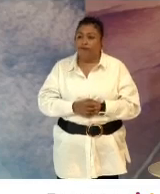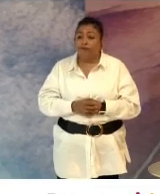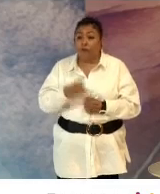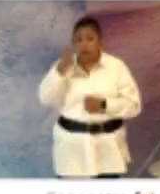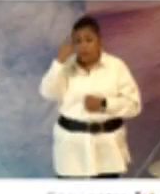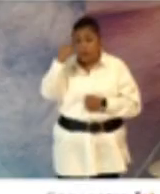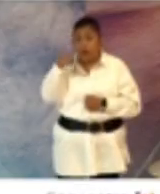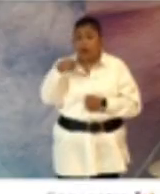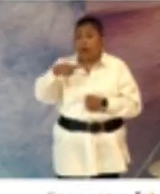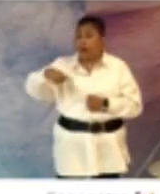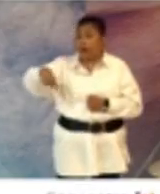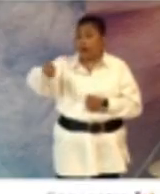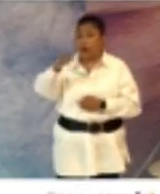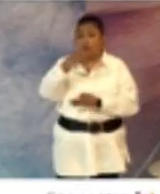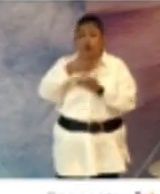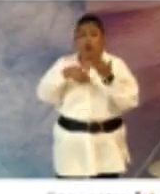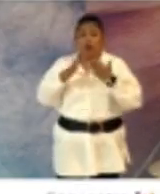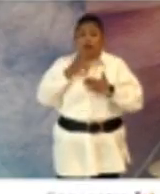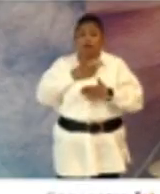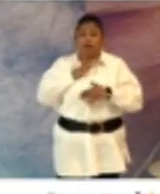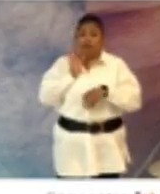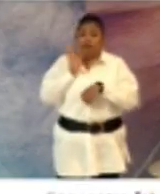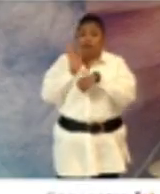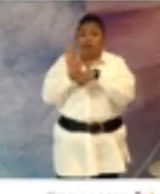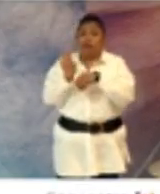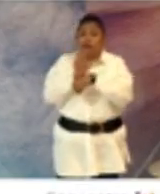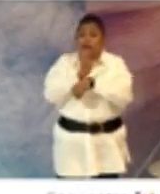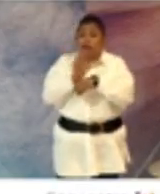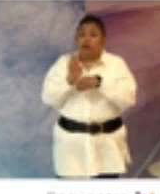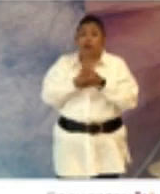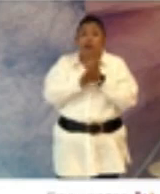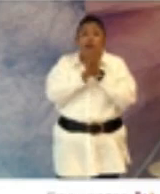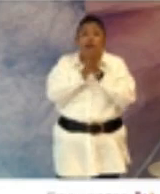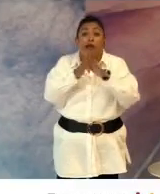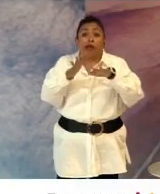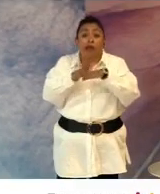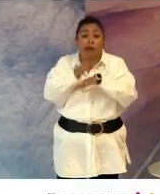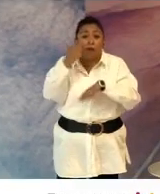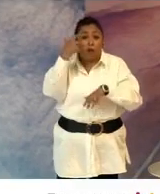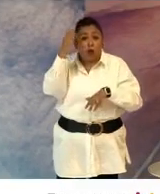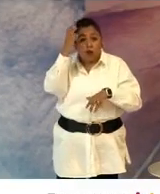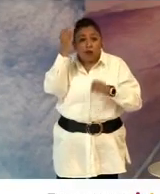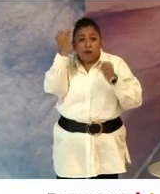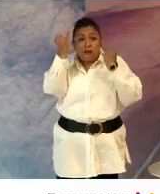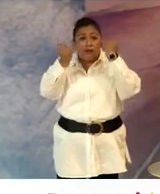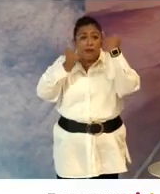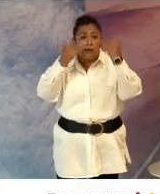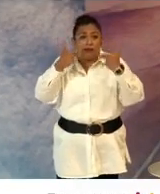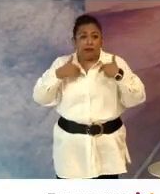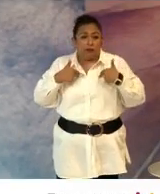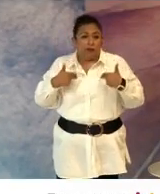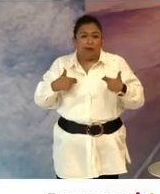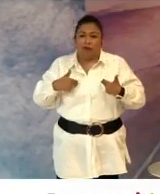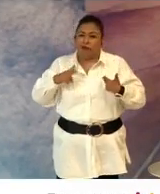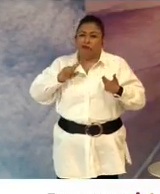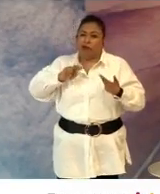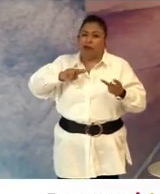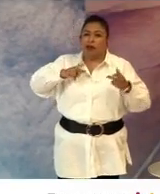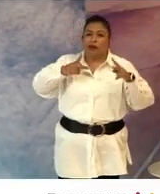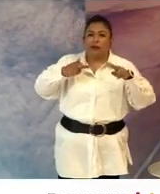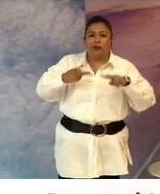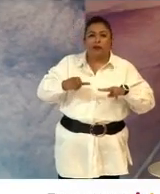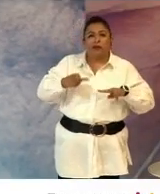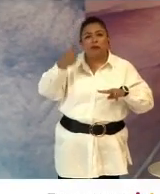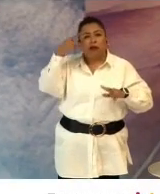para el beneficio de todos y la evolución de la conciencia y creatividad humana en vez de usarla en